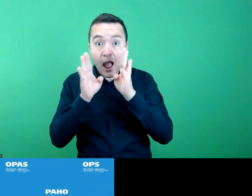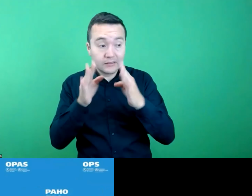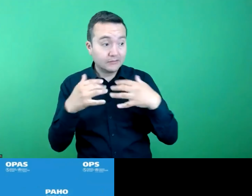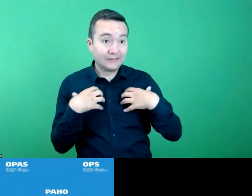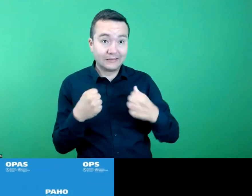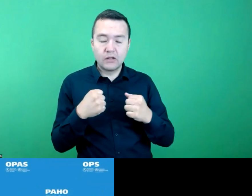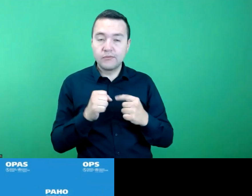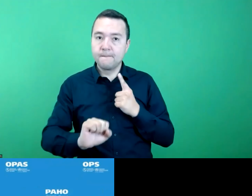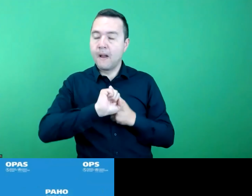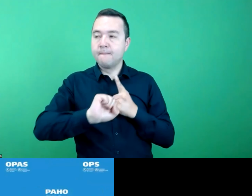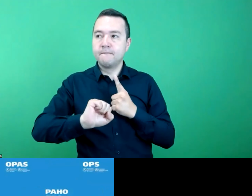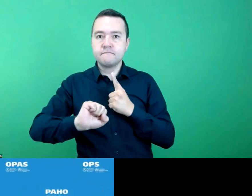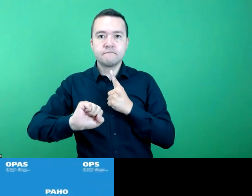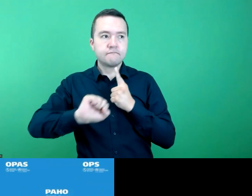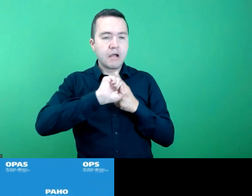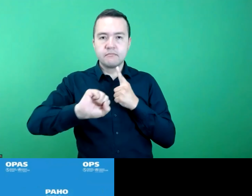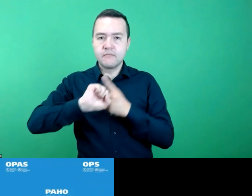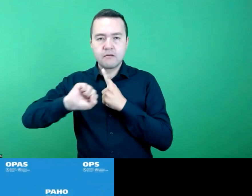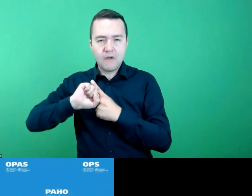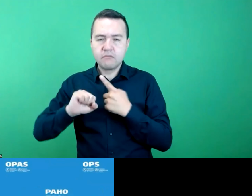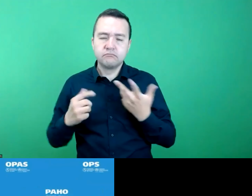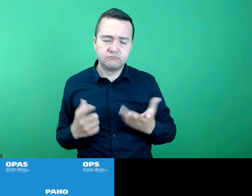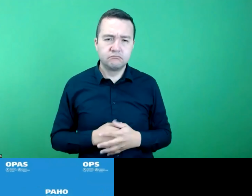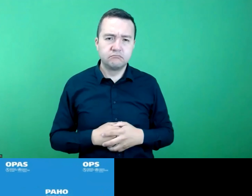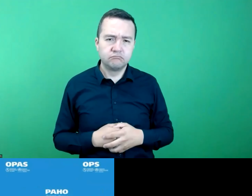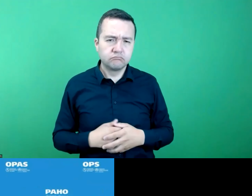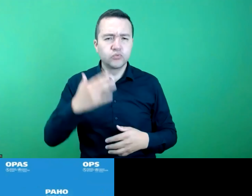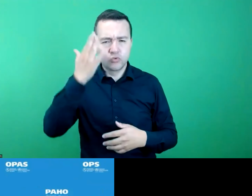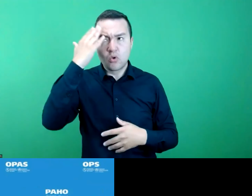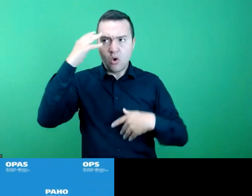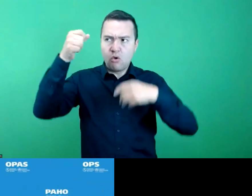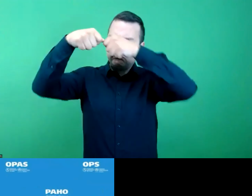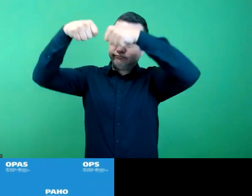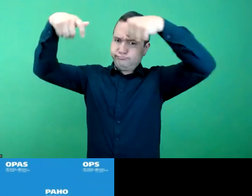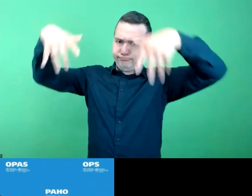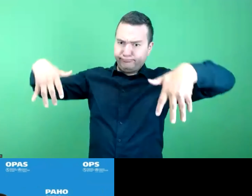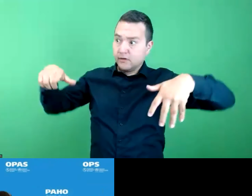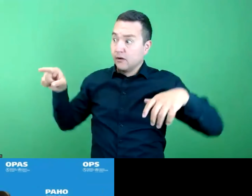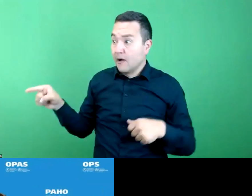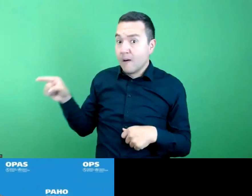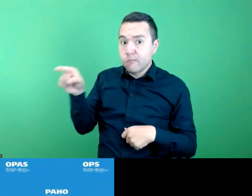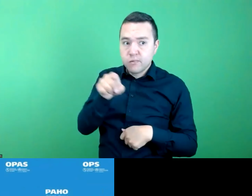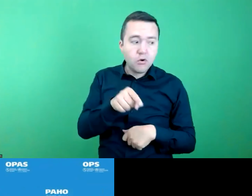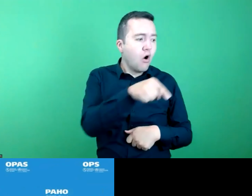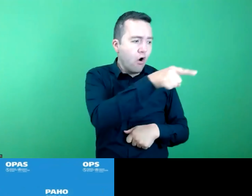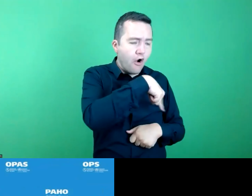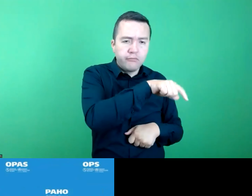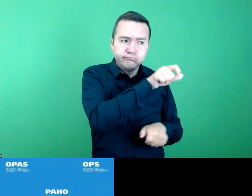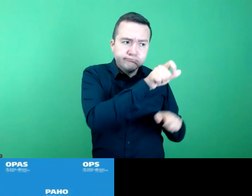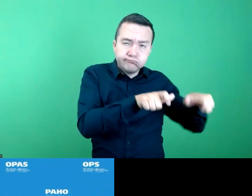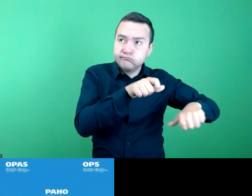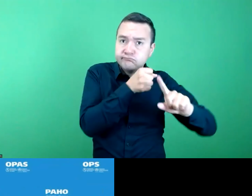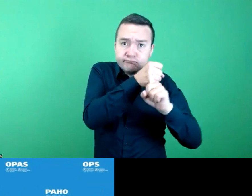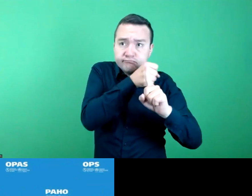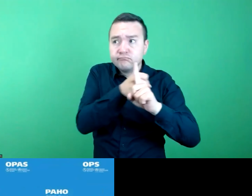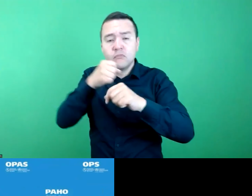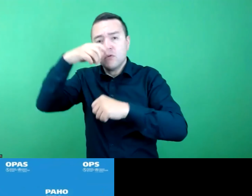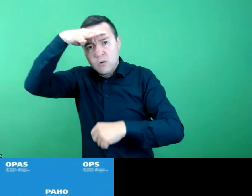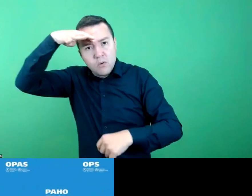esfuerzo que todos hacemos y que todos reconocemos, todavía existen falencias